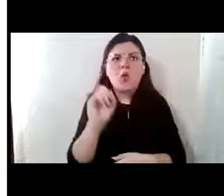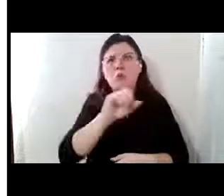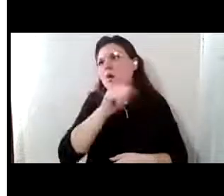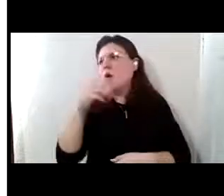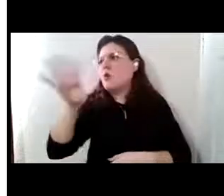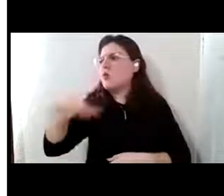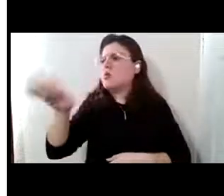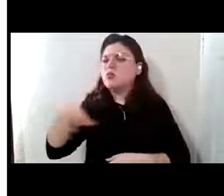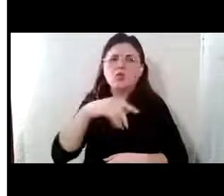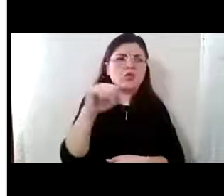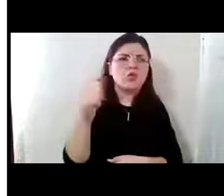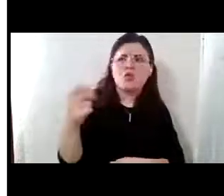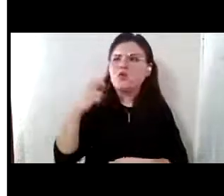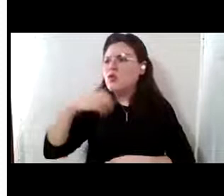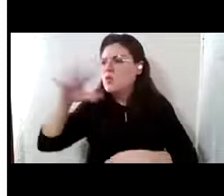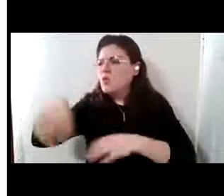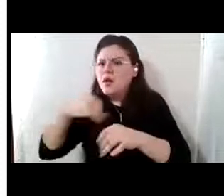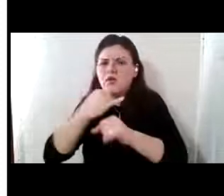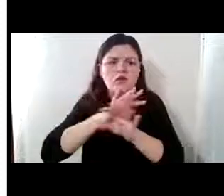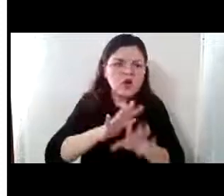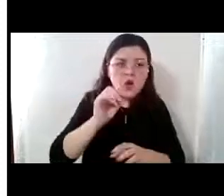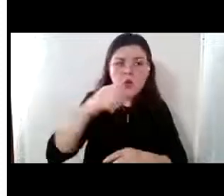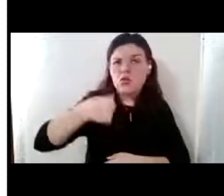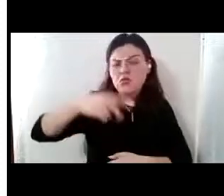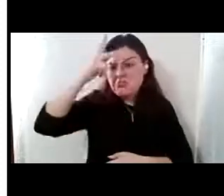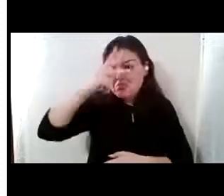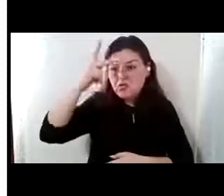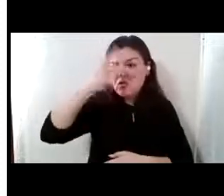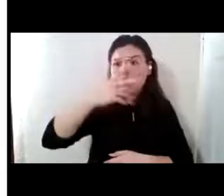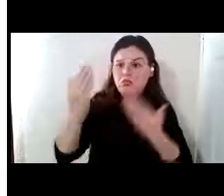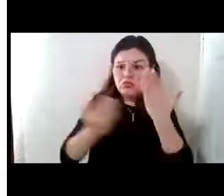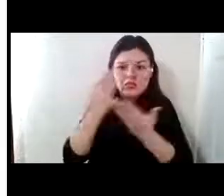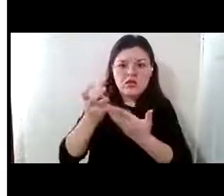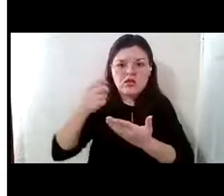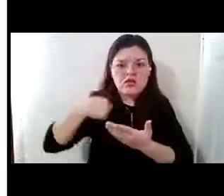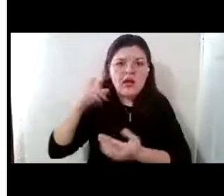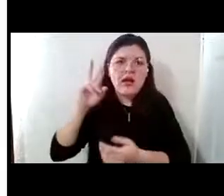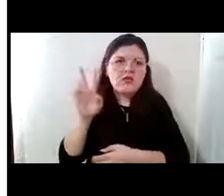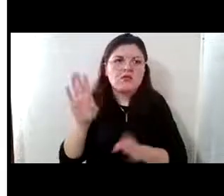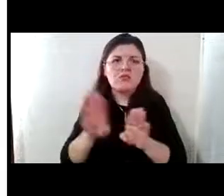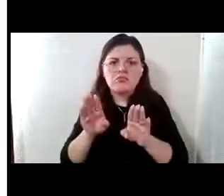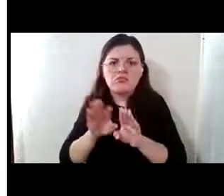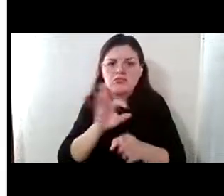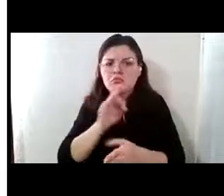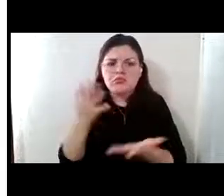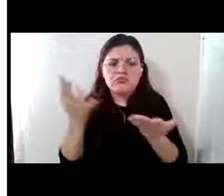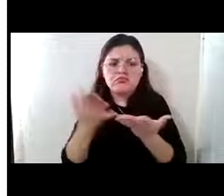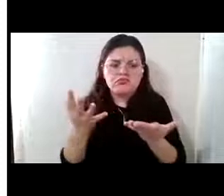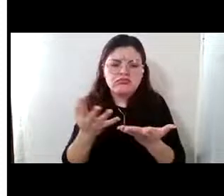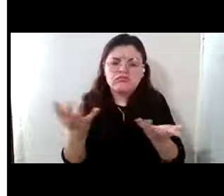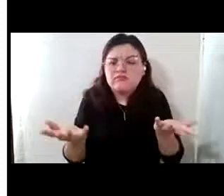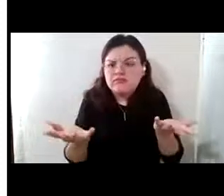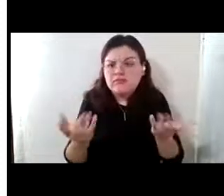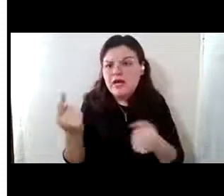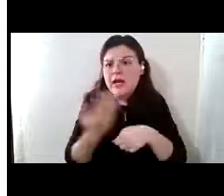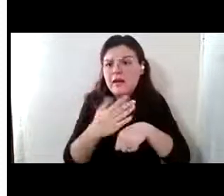mejor soy psicólogo, psicóloga y estoy dando seguimiento desde mi rol, pero aquí, pues, ¿qué más puedo hacer o qué más